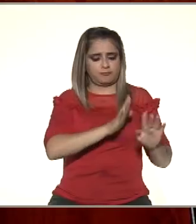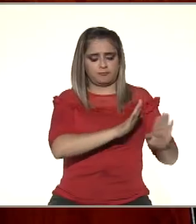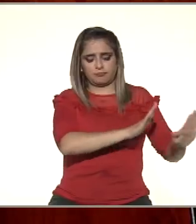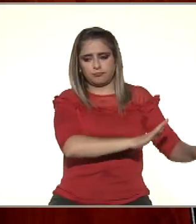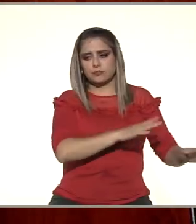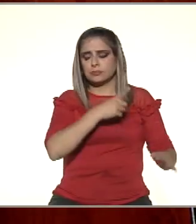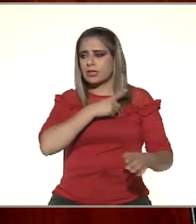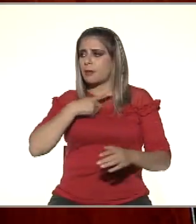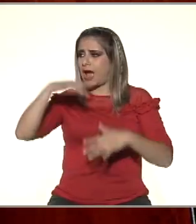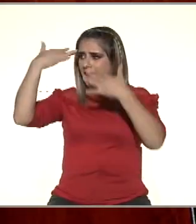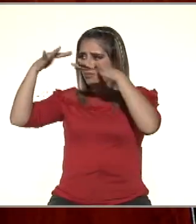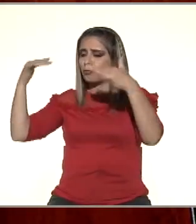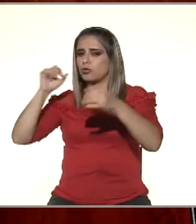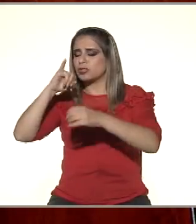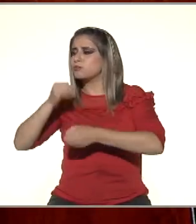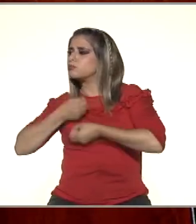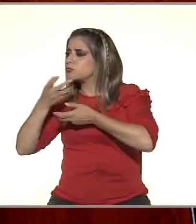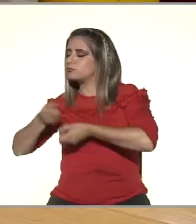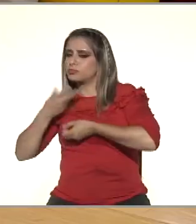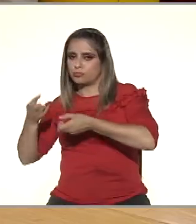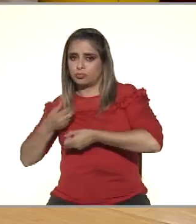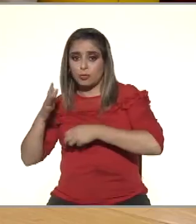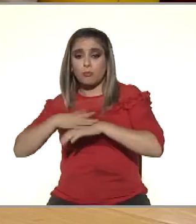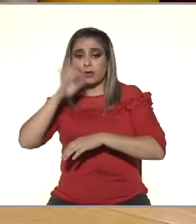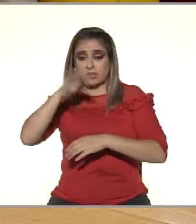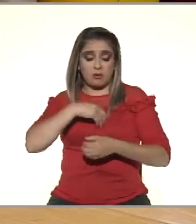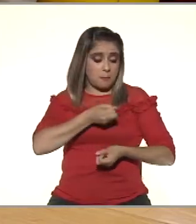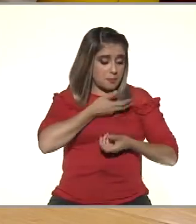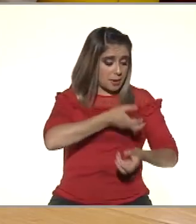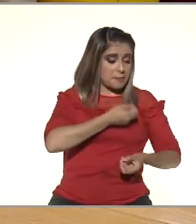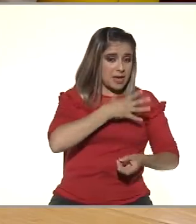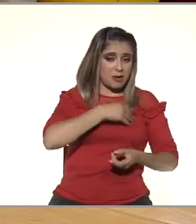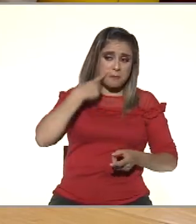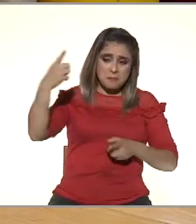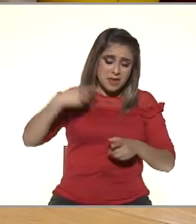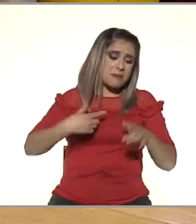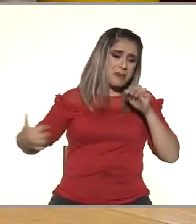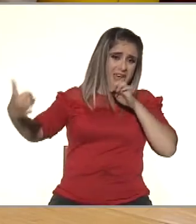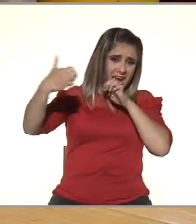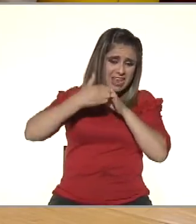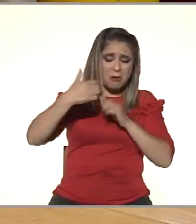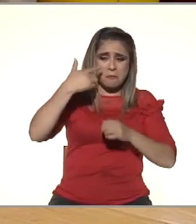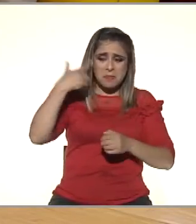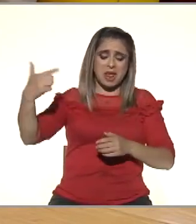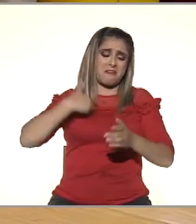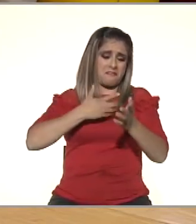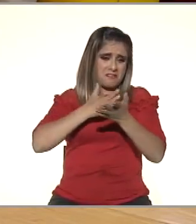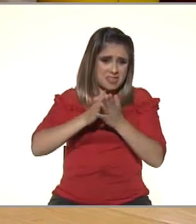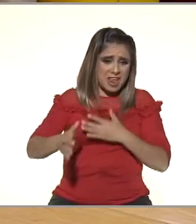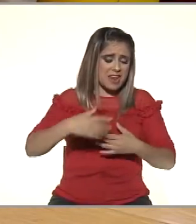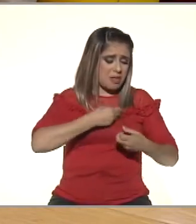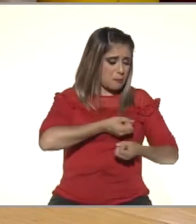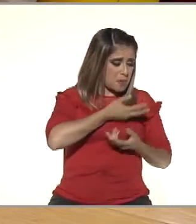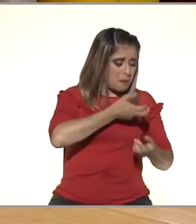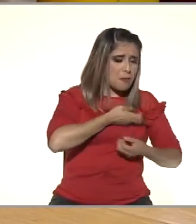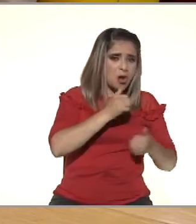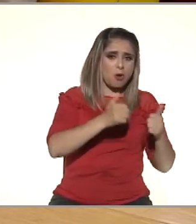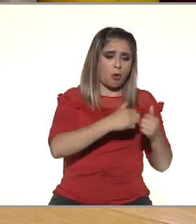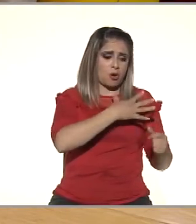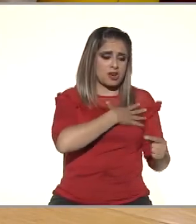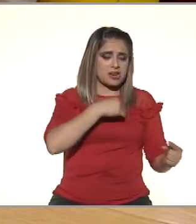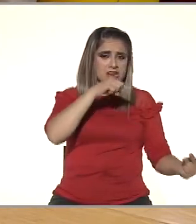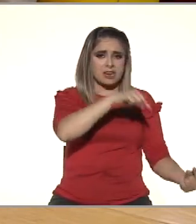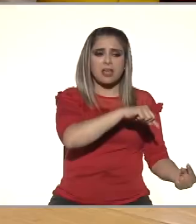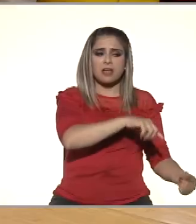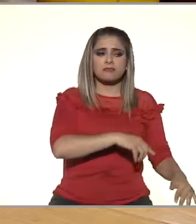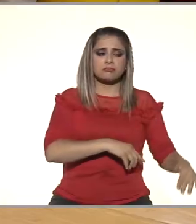decía Olivia, ponerlos en su lugar. ¿Qué daño se les hace a los hijos si se les incluye con los detalles y con las broncas y con los